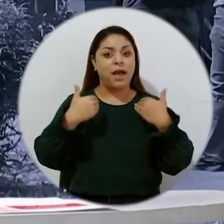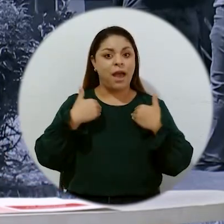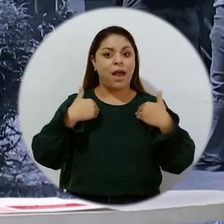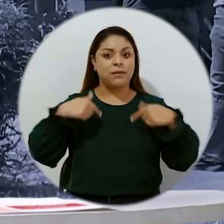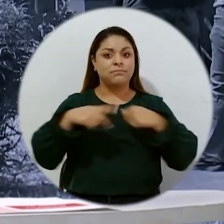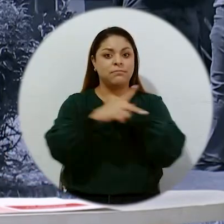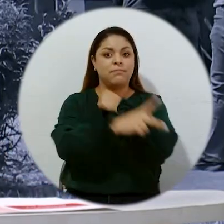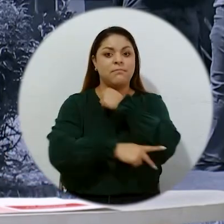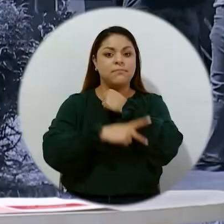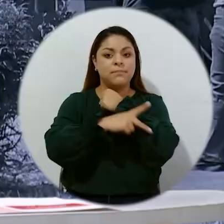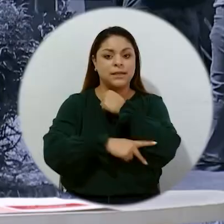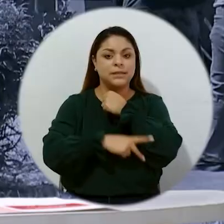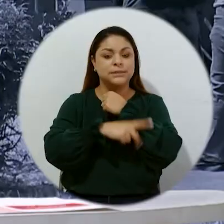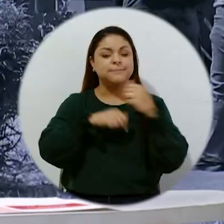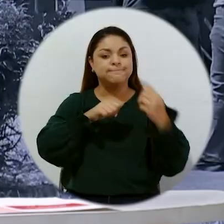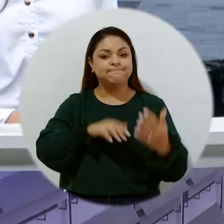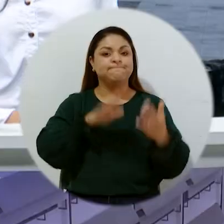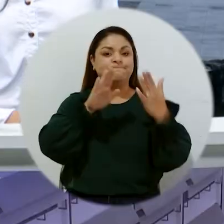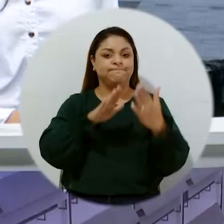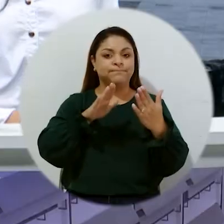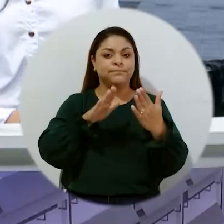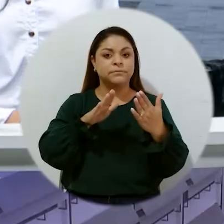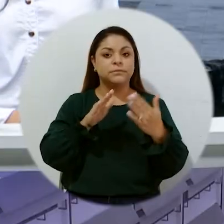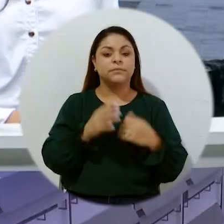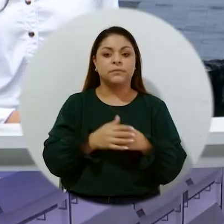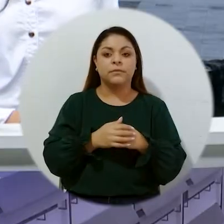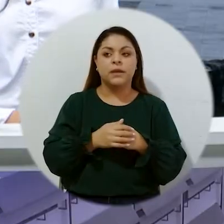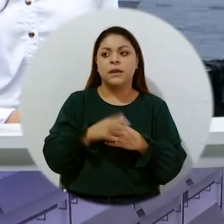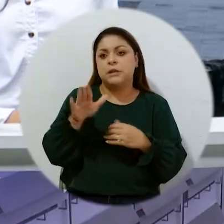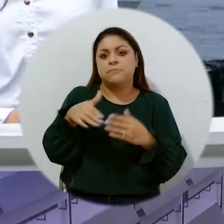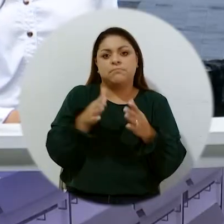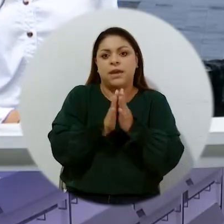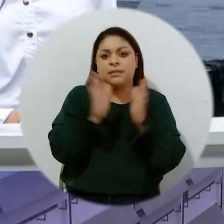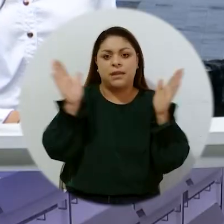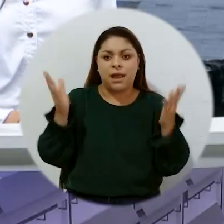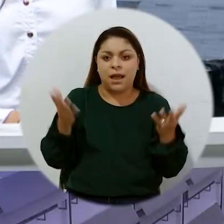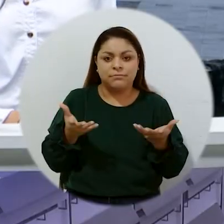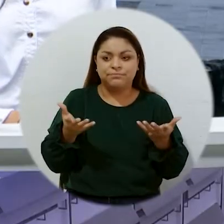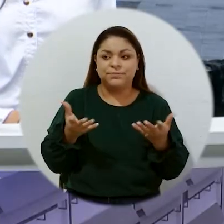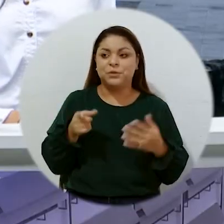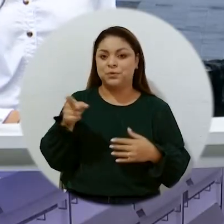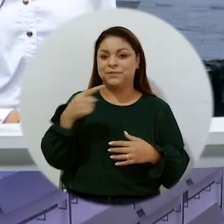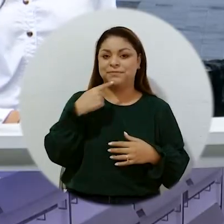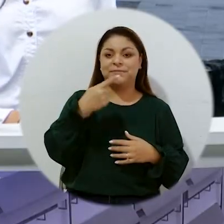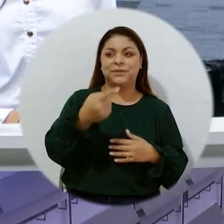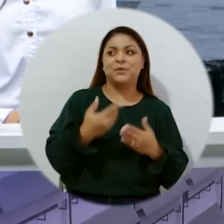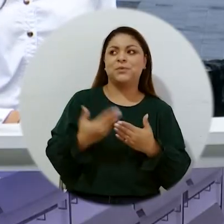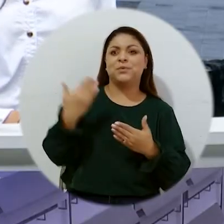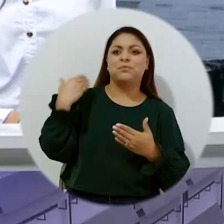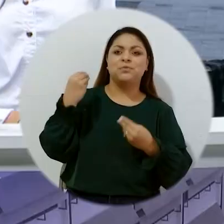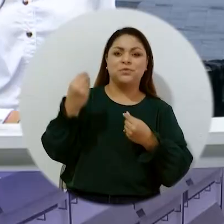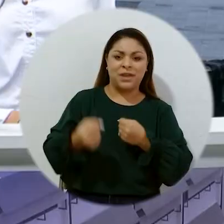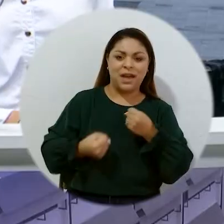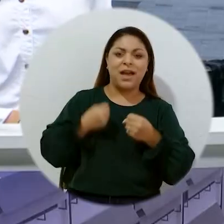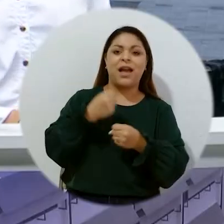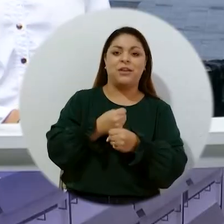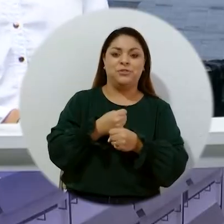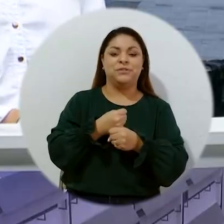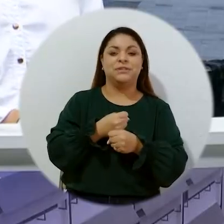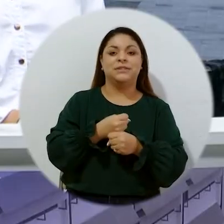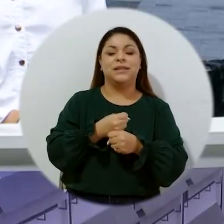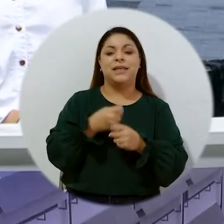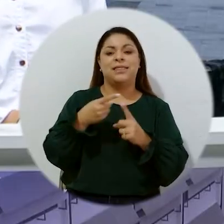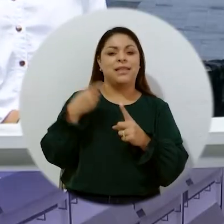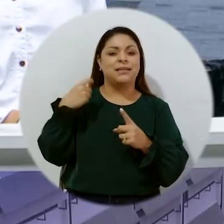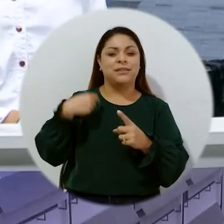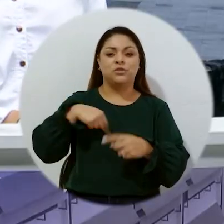como país de cara a esta conferencia y, bueno, en general, desde, como decías, desde hace muchos años, casi que desde